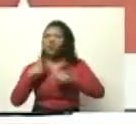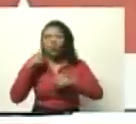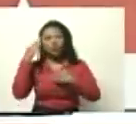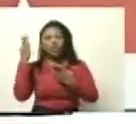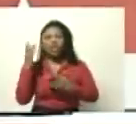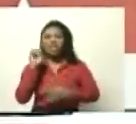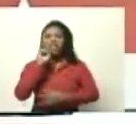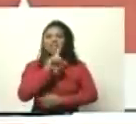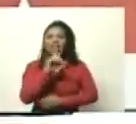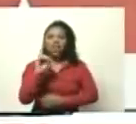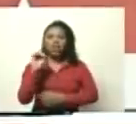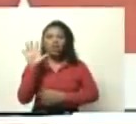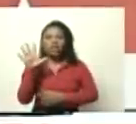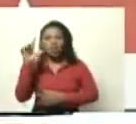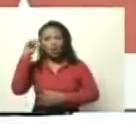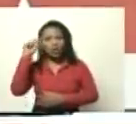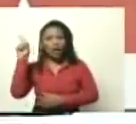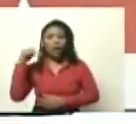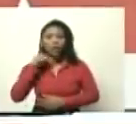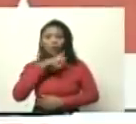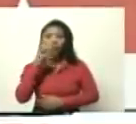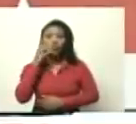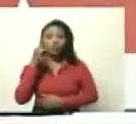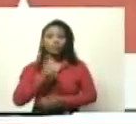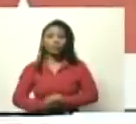quedan 105 días al señor Duque.